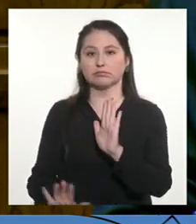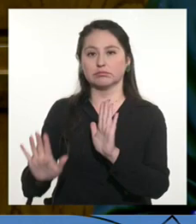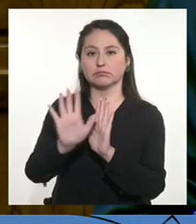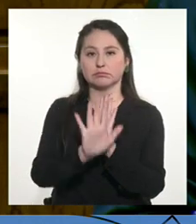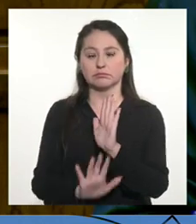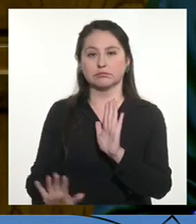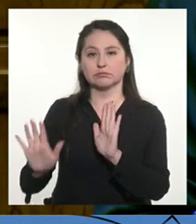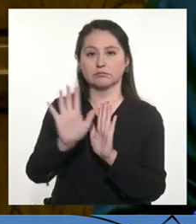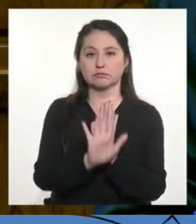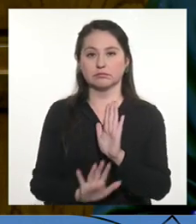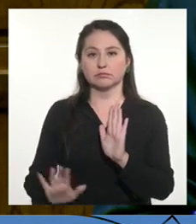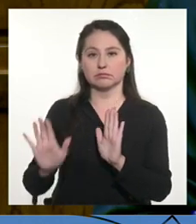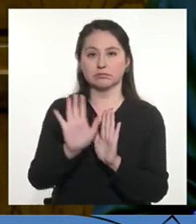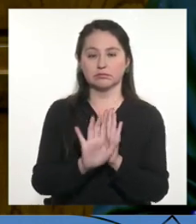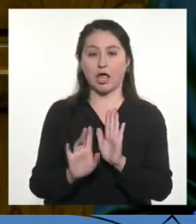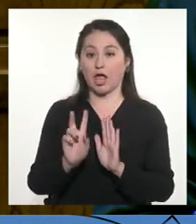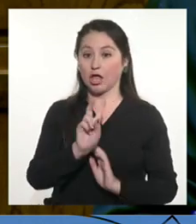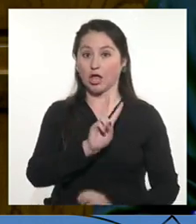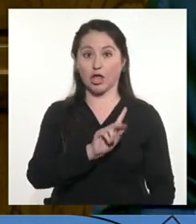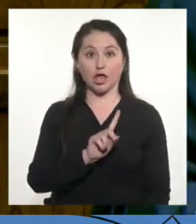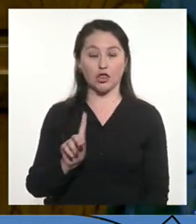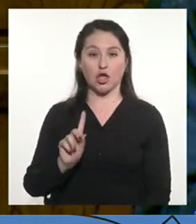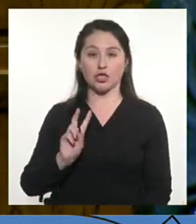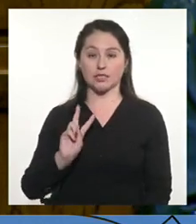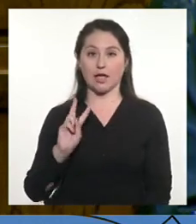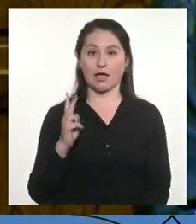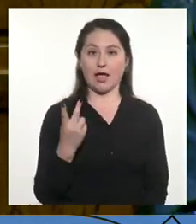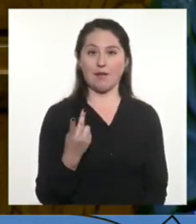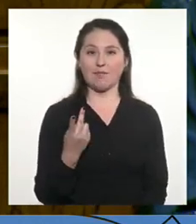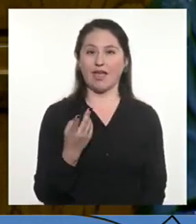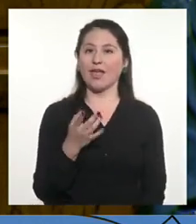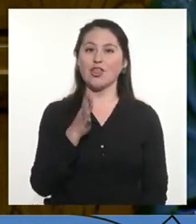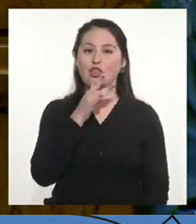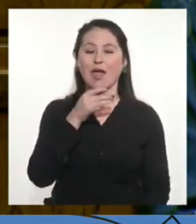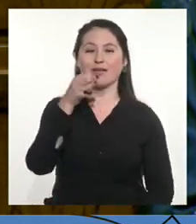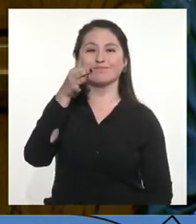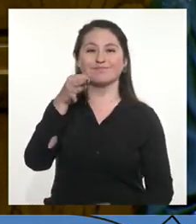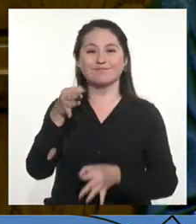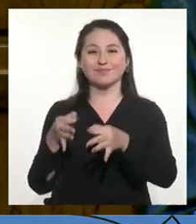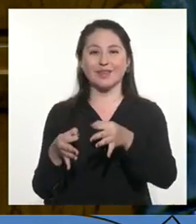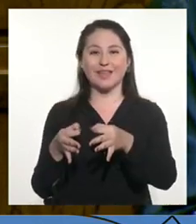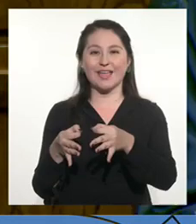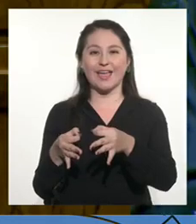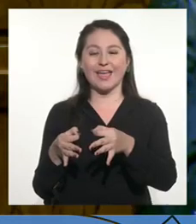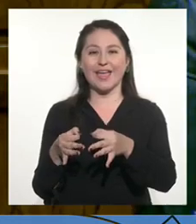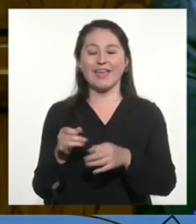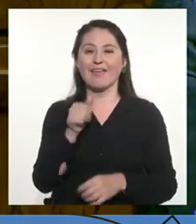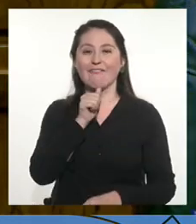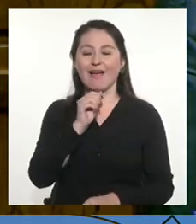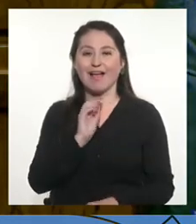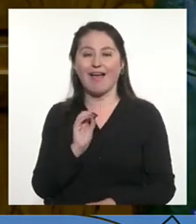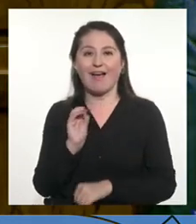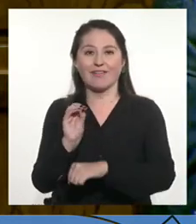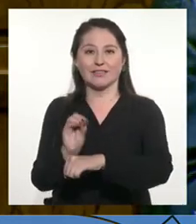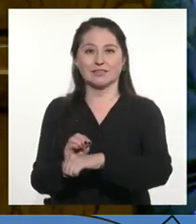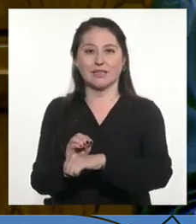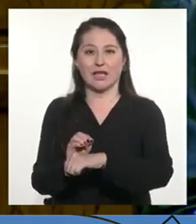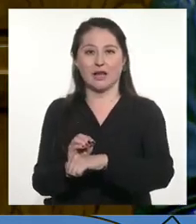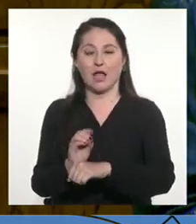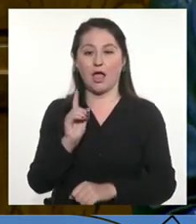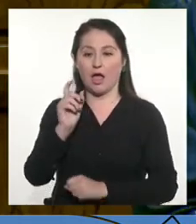jurídicas latente genera grados de incerteza jurídica quizás en un alcance advertido en una generación